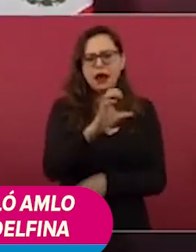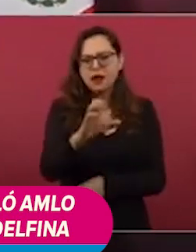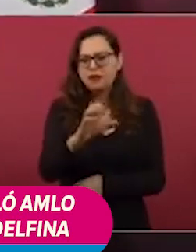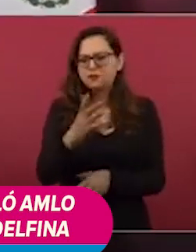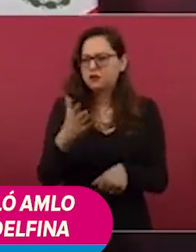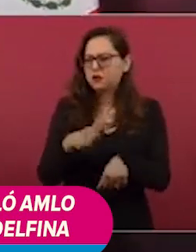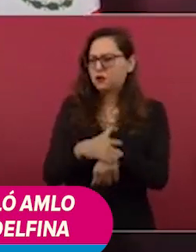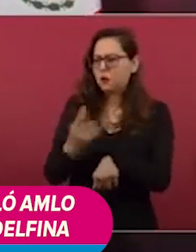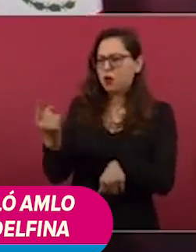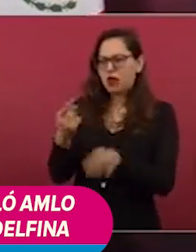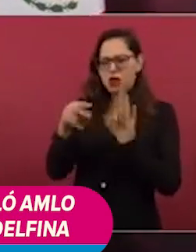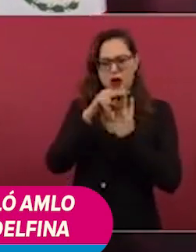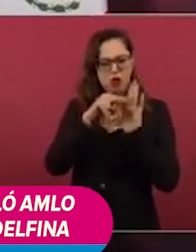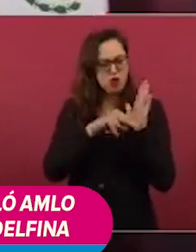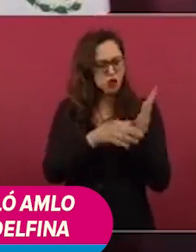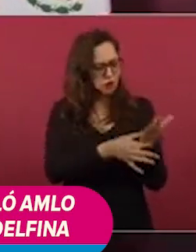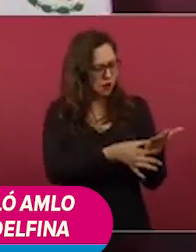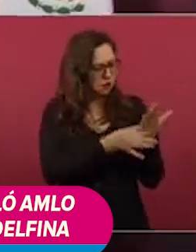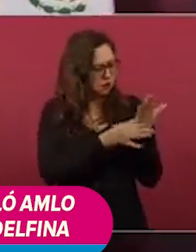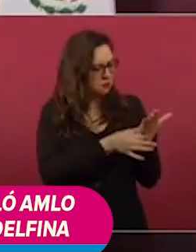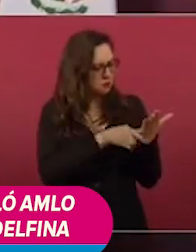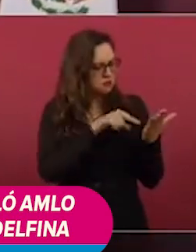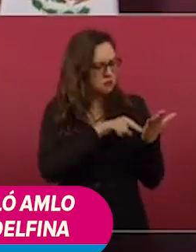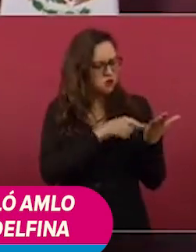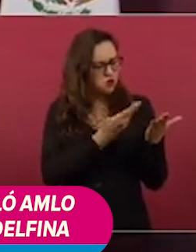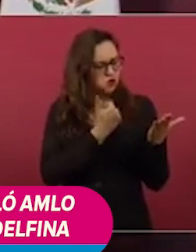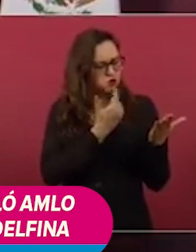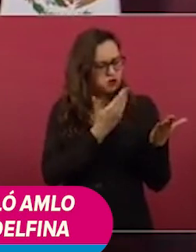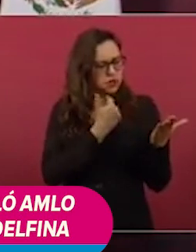tipo de señalamientos son